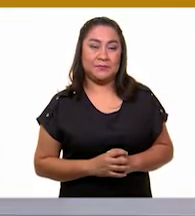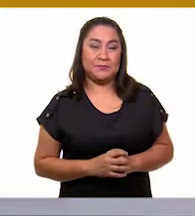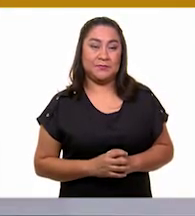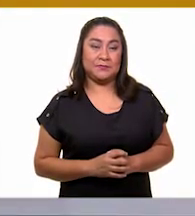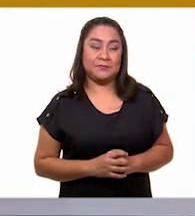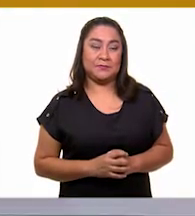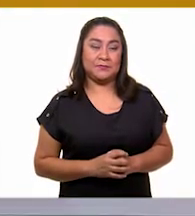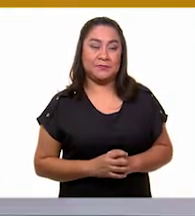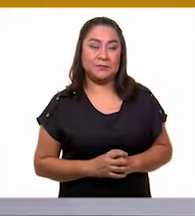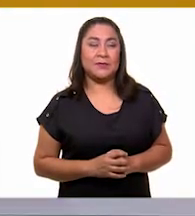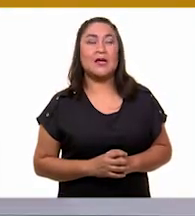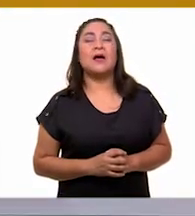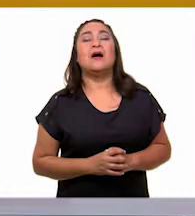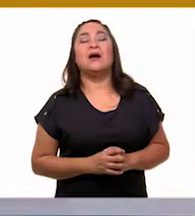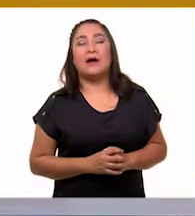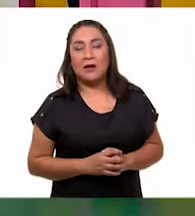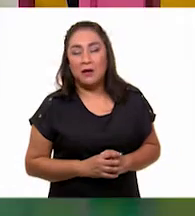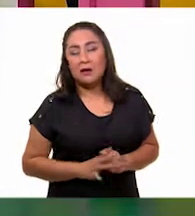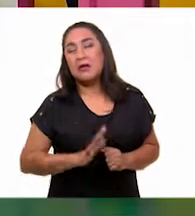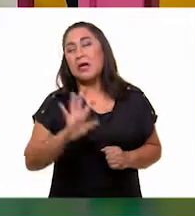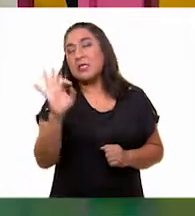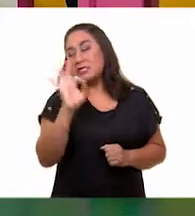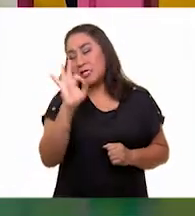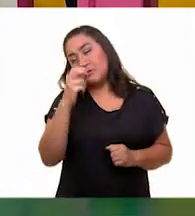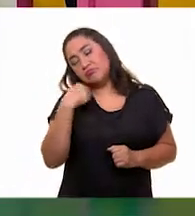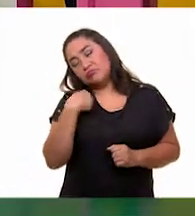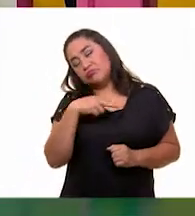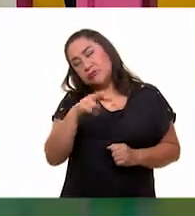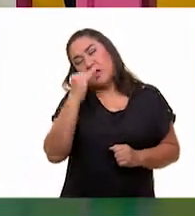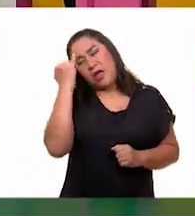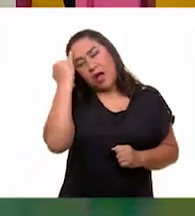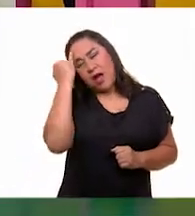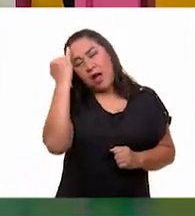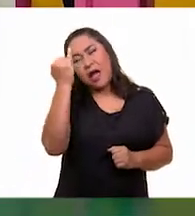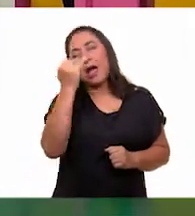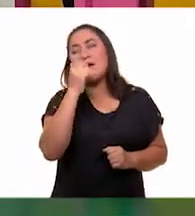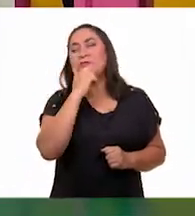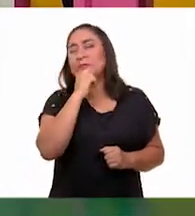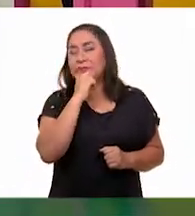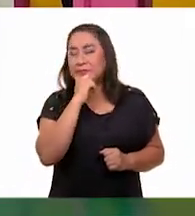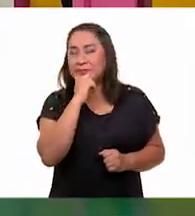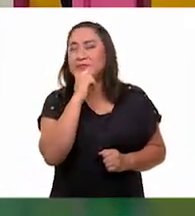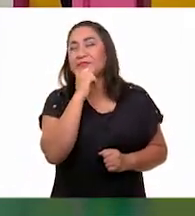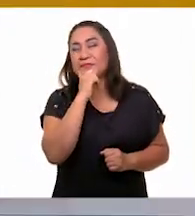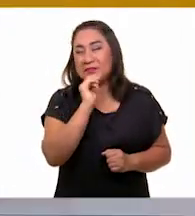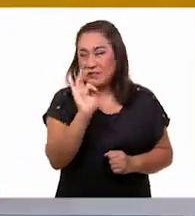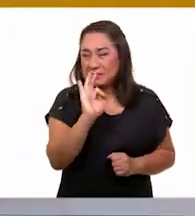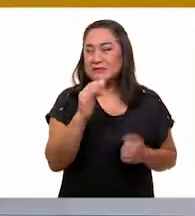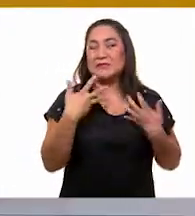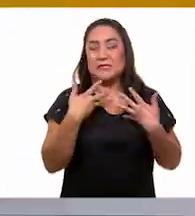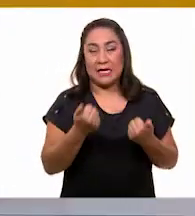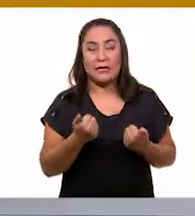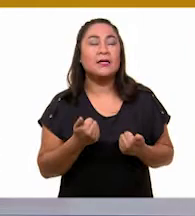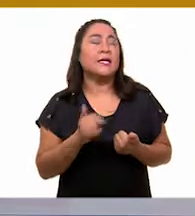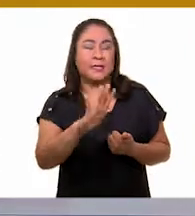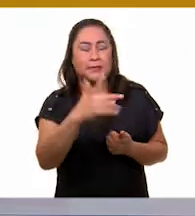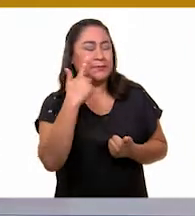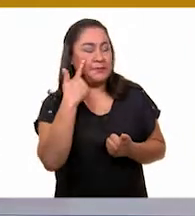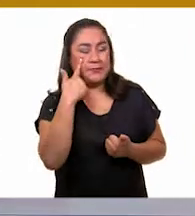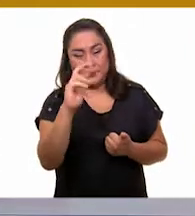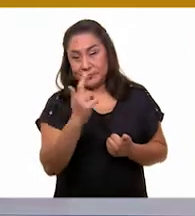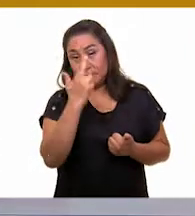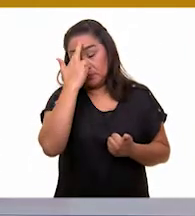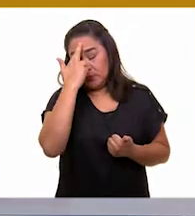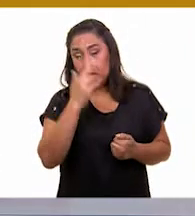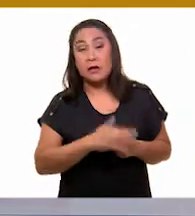Ah, puedo imaginar tal vez qué es lo que estás tratando de hacer, maestra Angie. Sí. A ver, recordemos entonces.